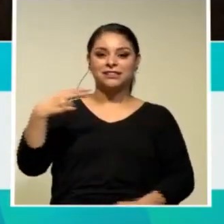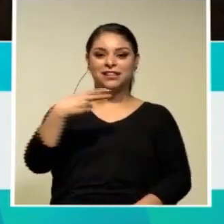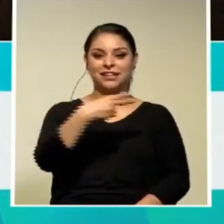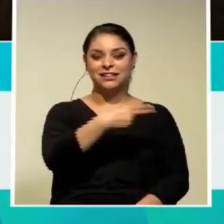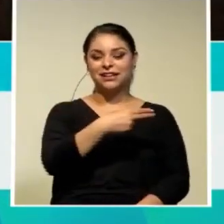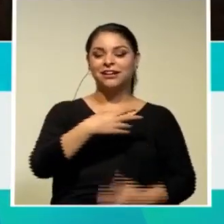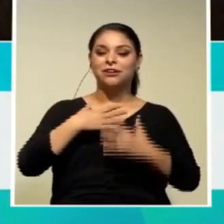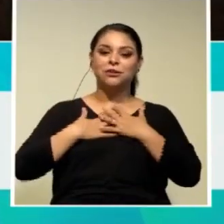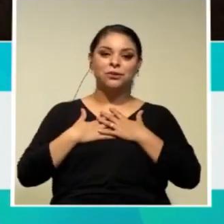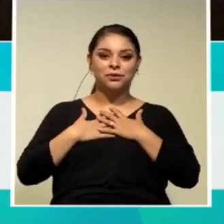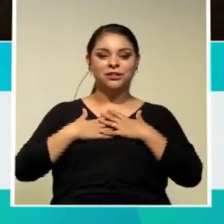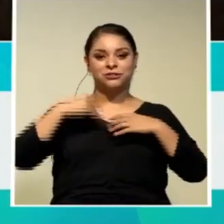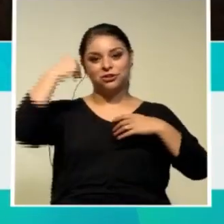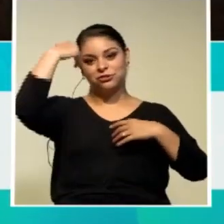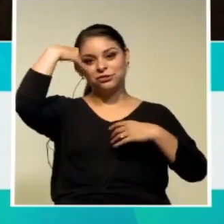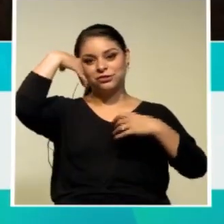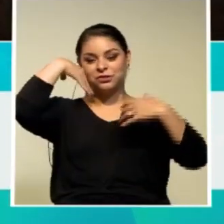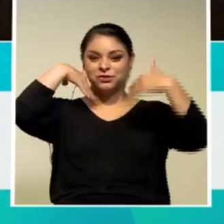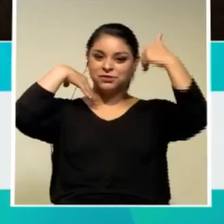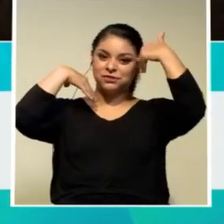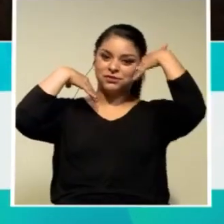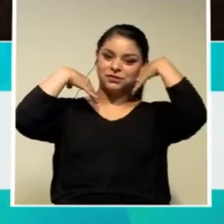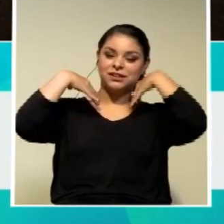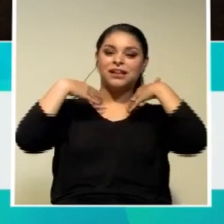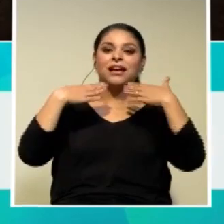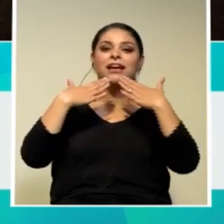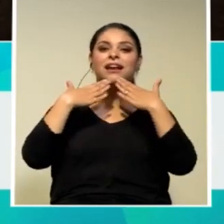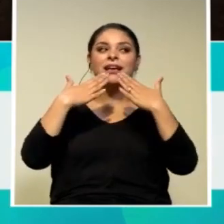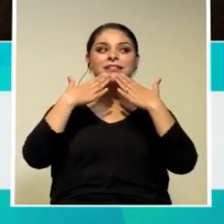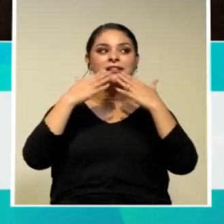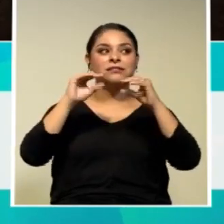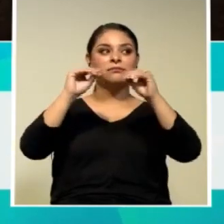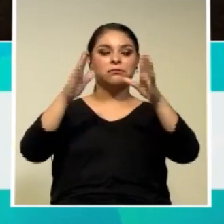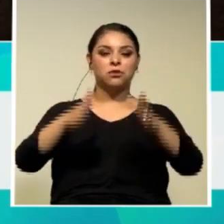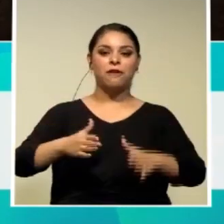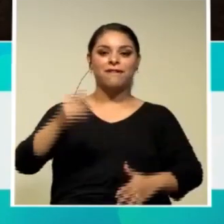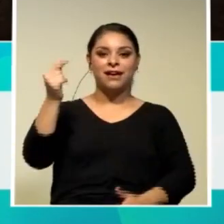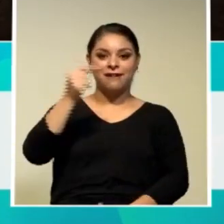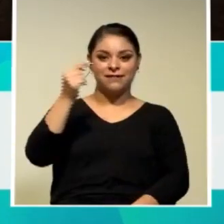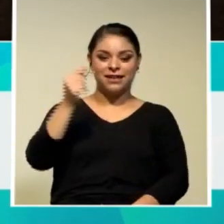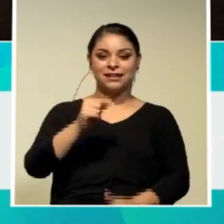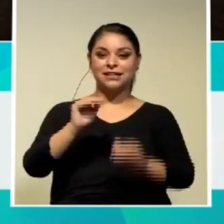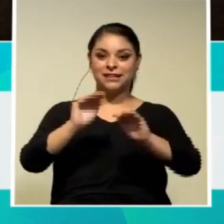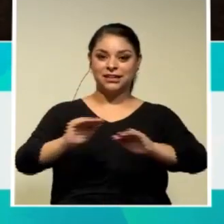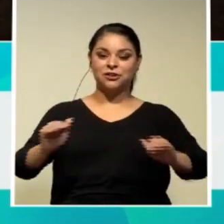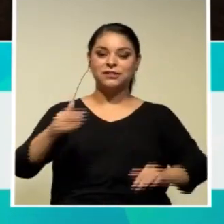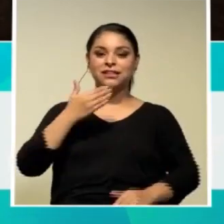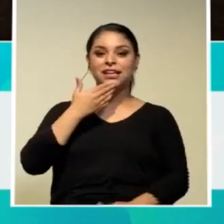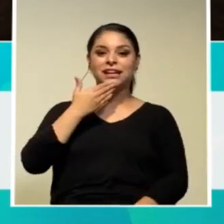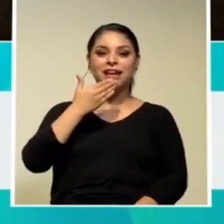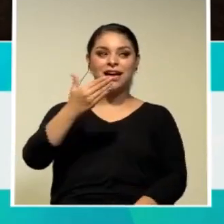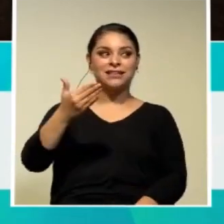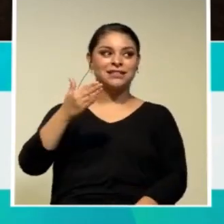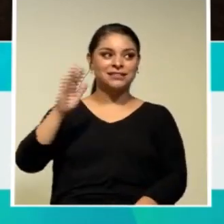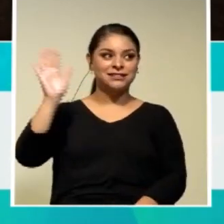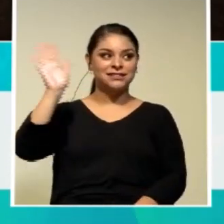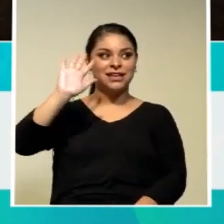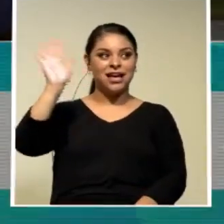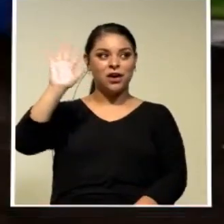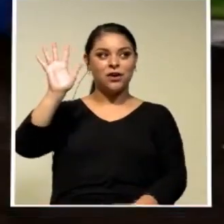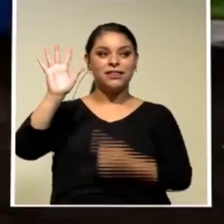Estoy completamente sudada. Muchas gracias, profe Gabriel, y a esos niños y niñas. ¡Gracias! ¡Gracias!